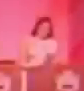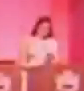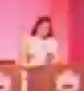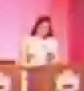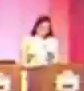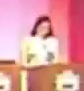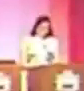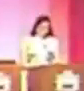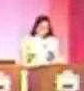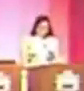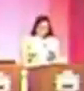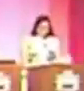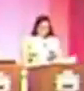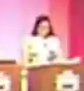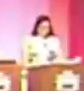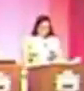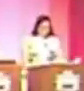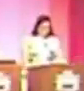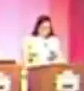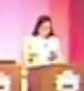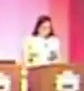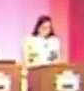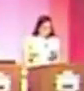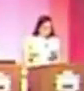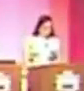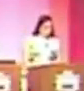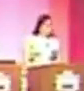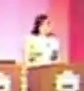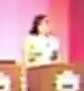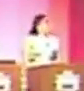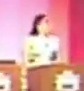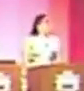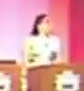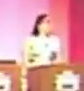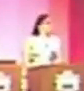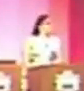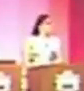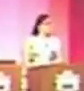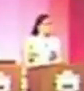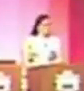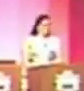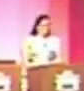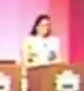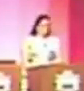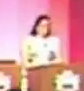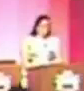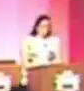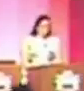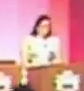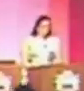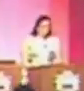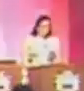Negocios. Les invitamos a ponerse de pie para recibir a las autoridades universitarias.